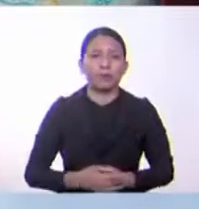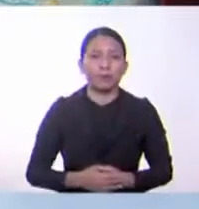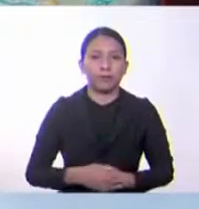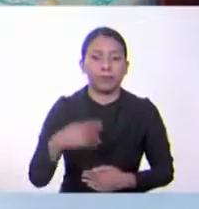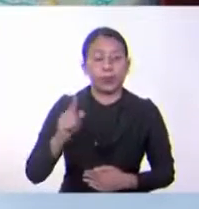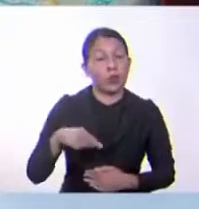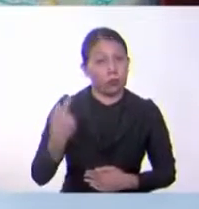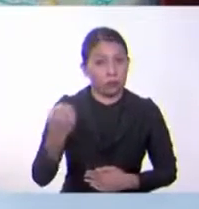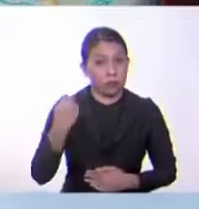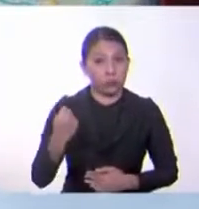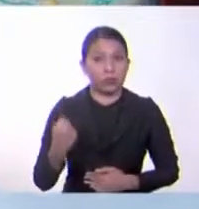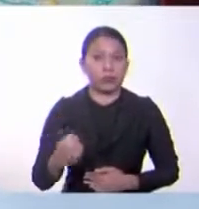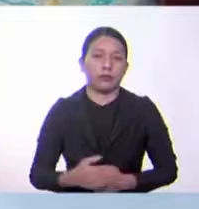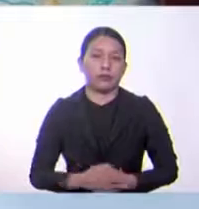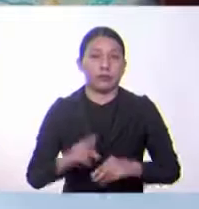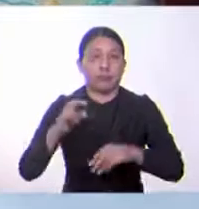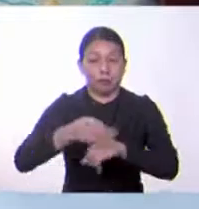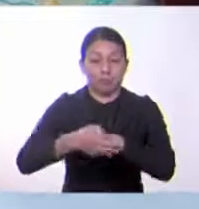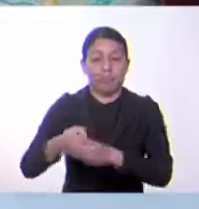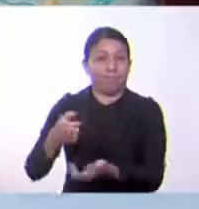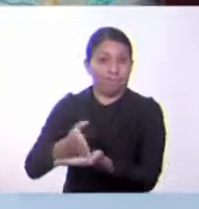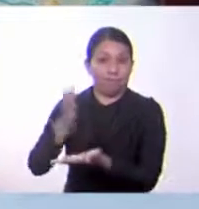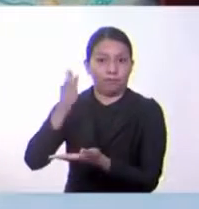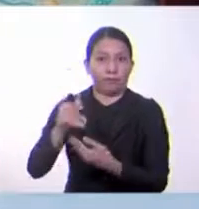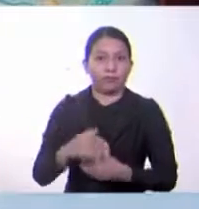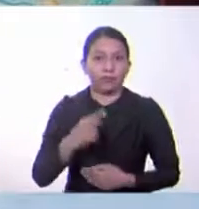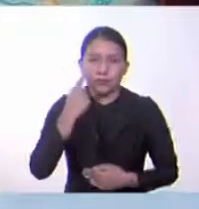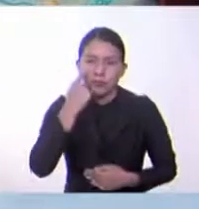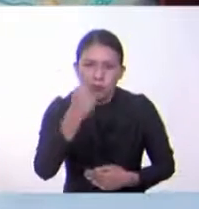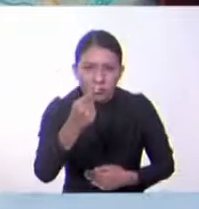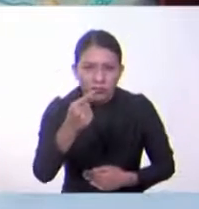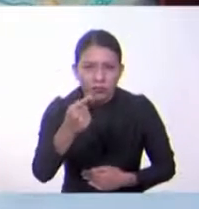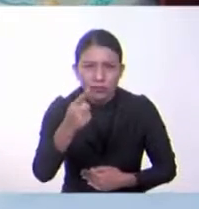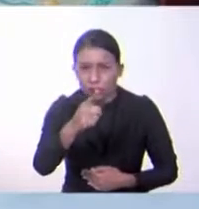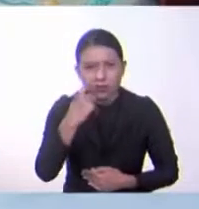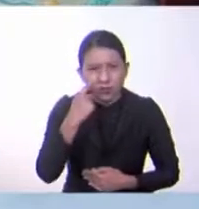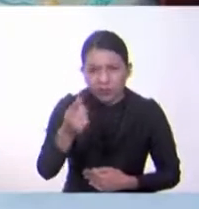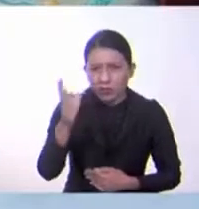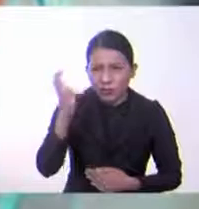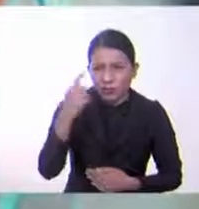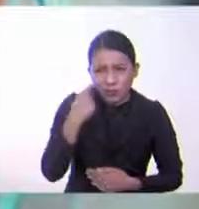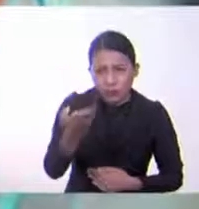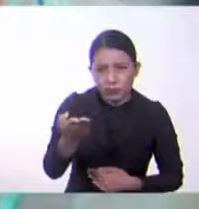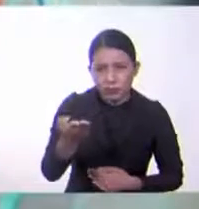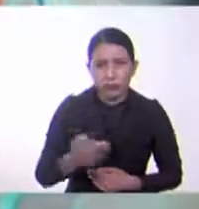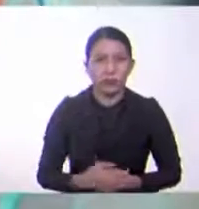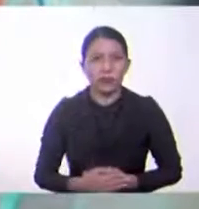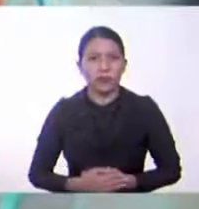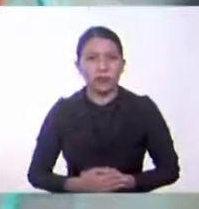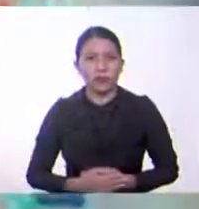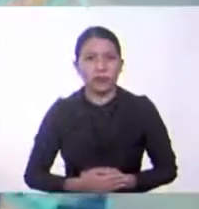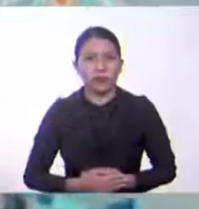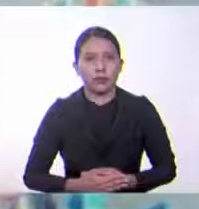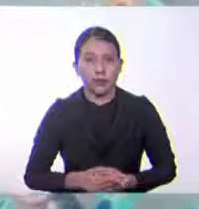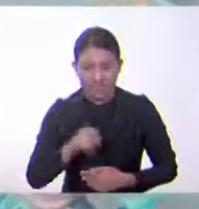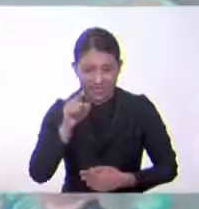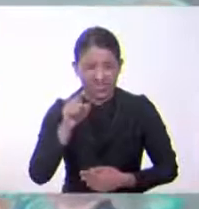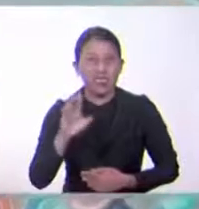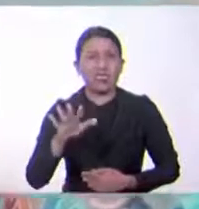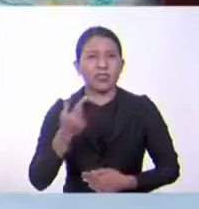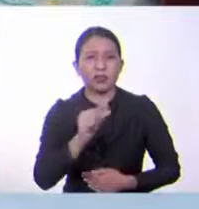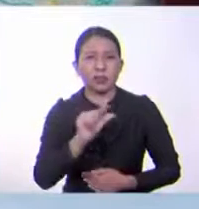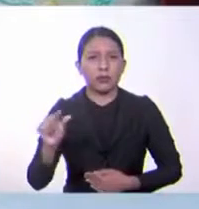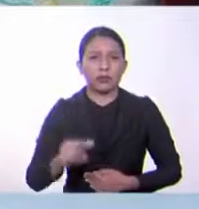en las células de tipo animal es esta estructura que pueden observar acá. Esta estructura la